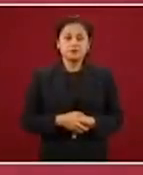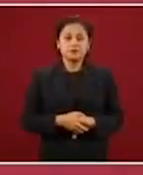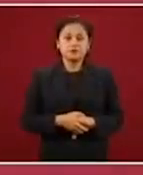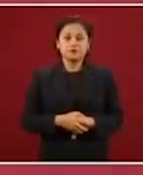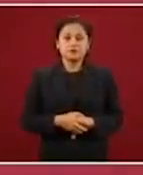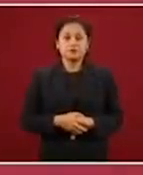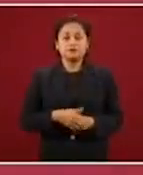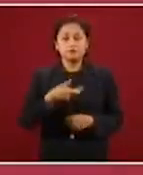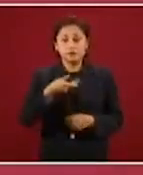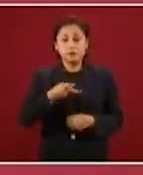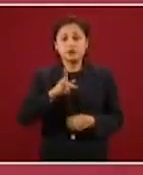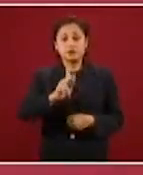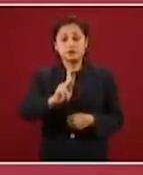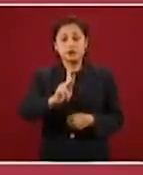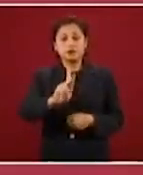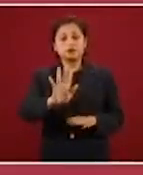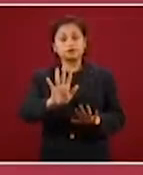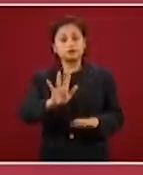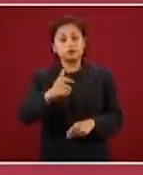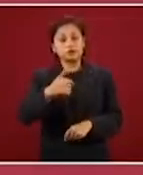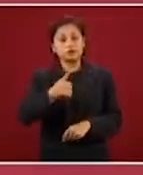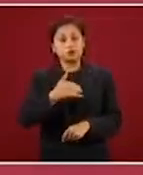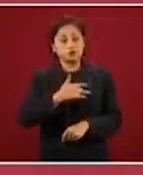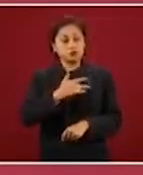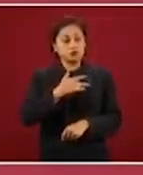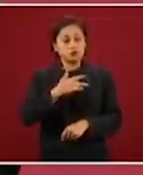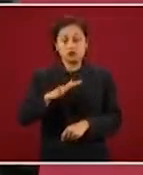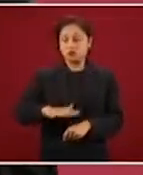me siento muy apoyado,